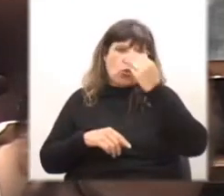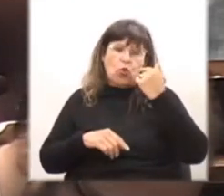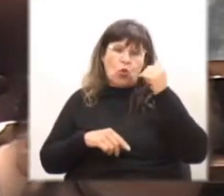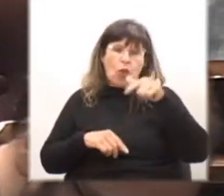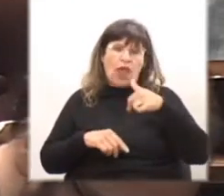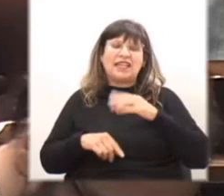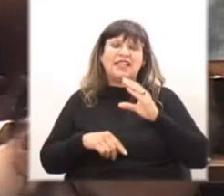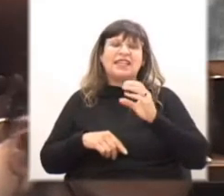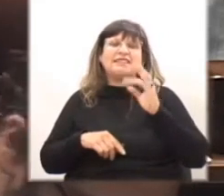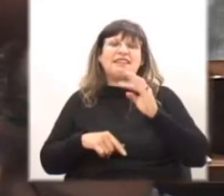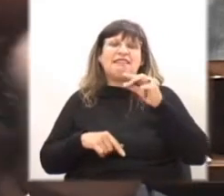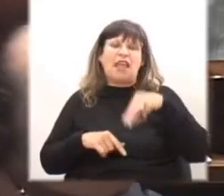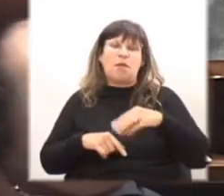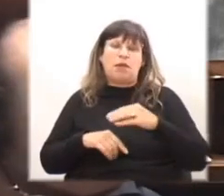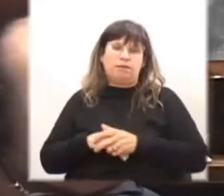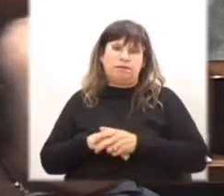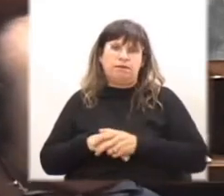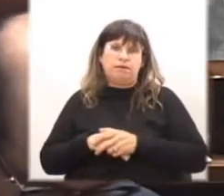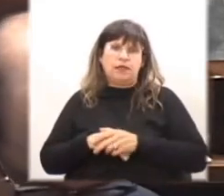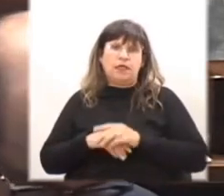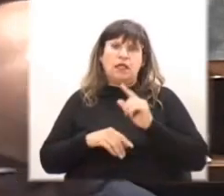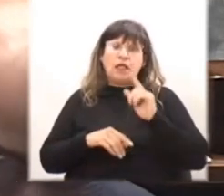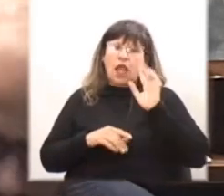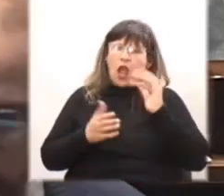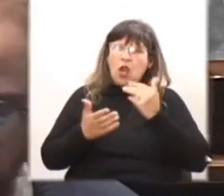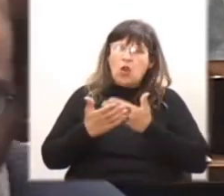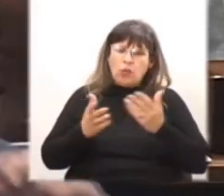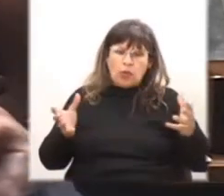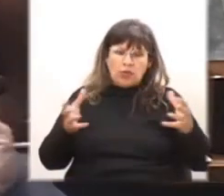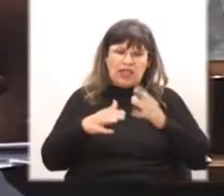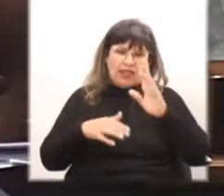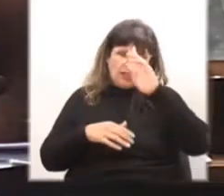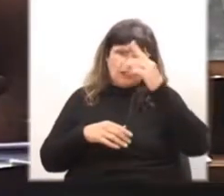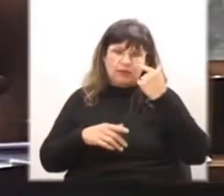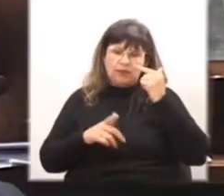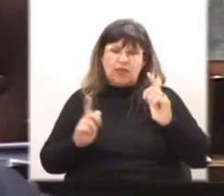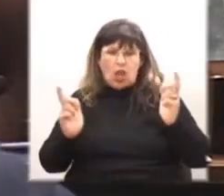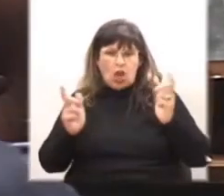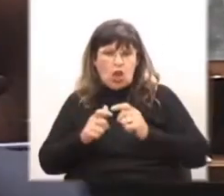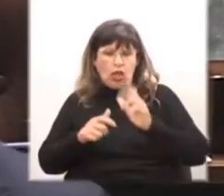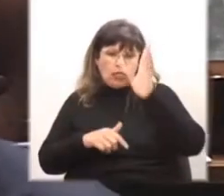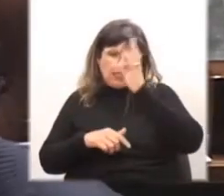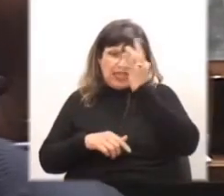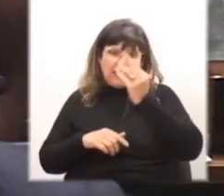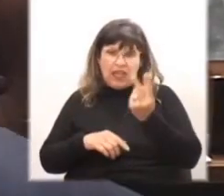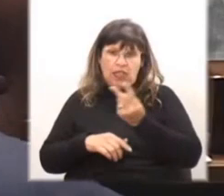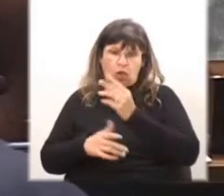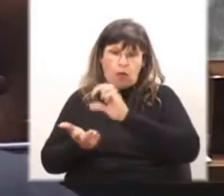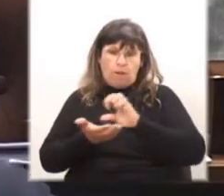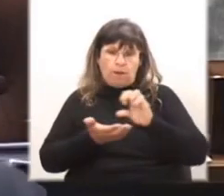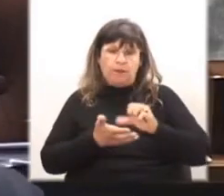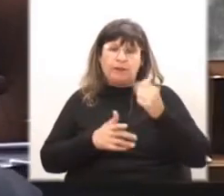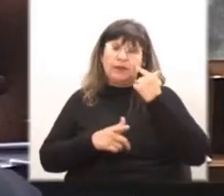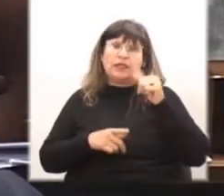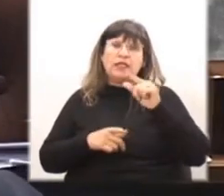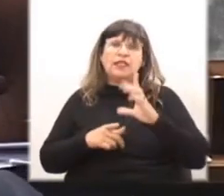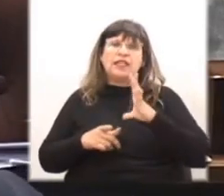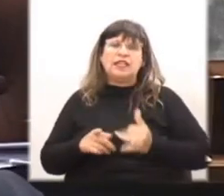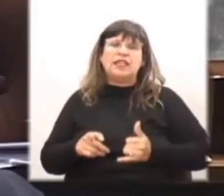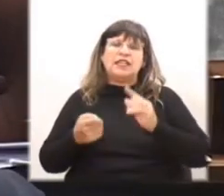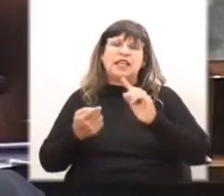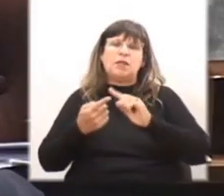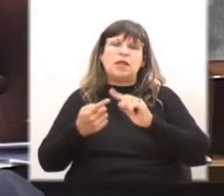la CTM? A propuesta de la delegación del Uruguay, la Comisión Técnico Mixta celebró convenios con